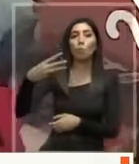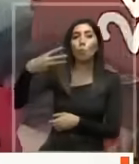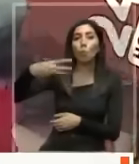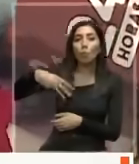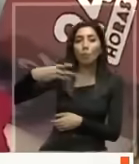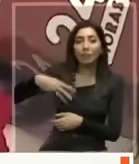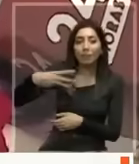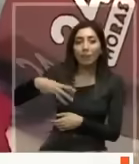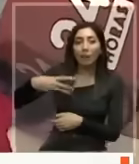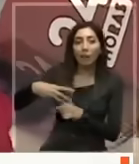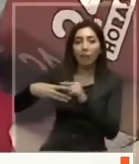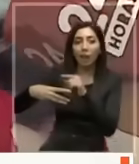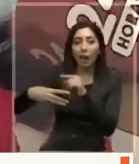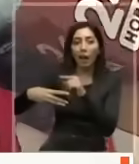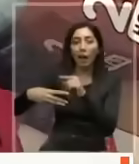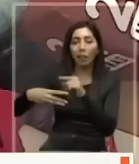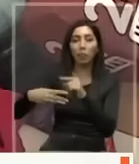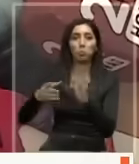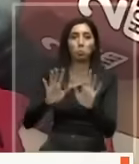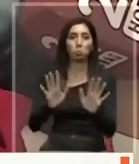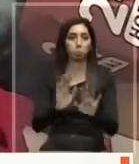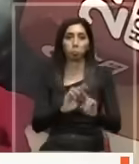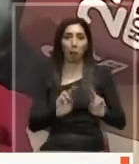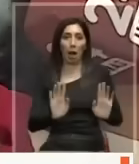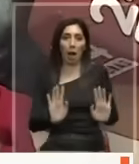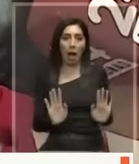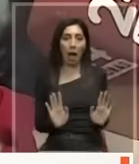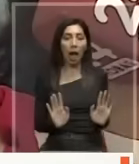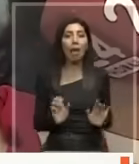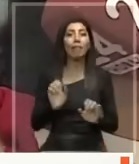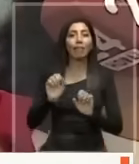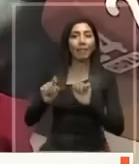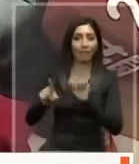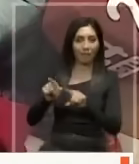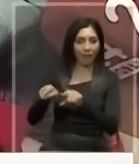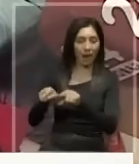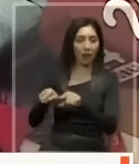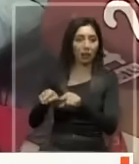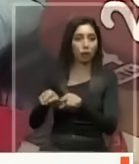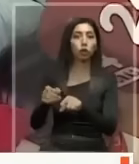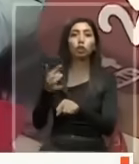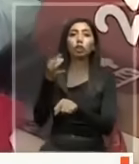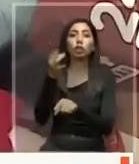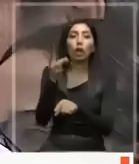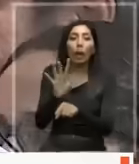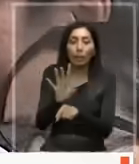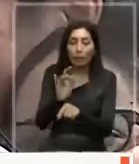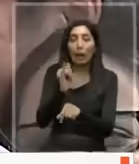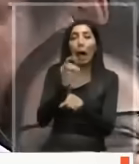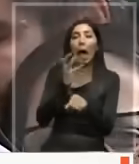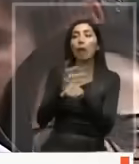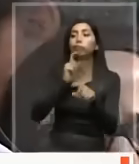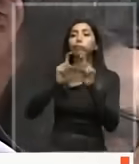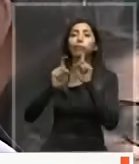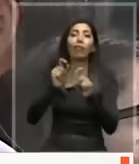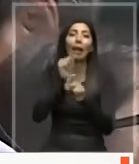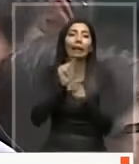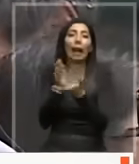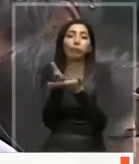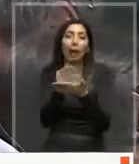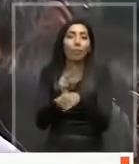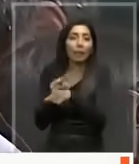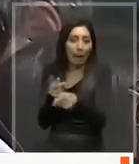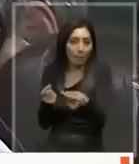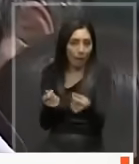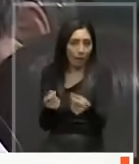parar a el patrimonio de mi representado o de familia cercana. Simplemente hay un cuestionamiento de cómo se debe haber administrado la plata. Nosotros hemos visto las sanciones que han